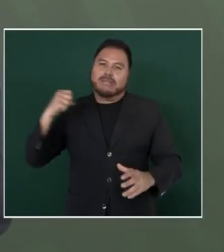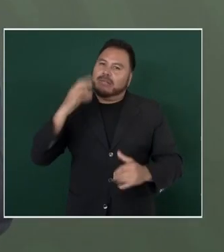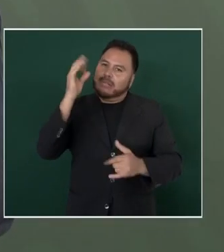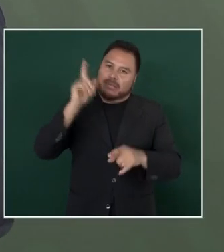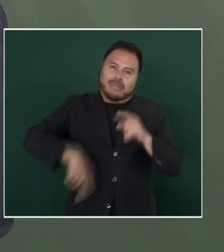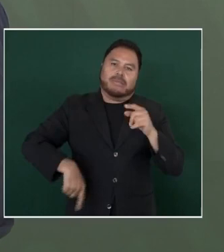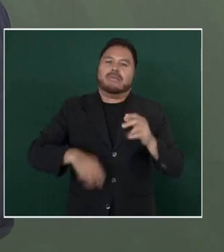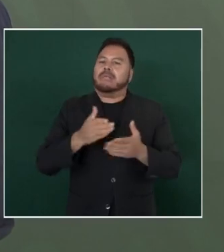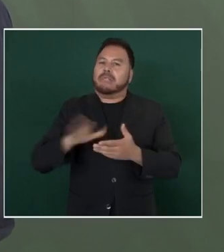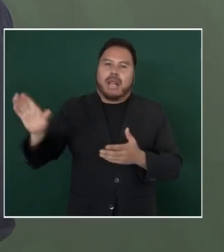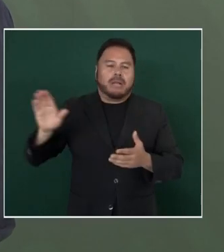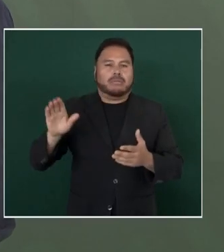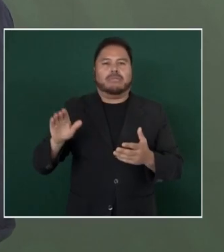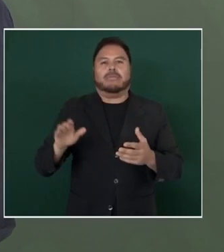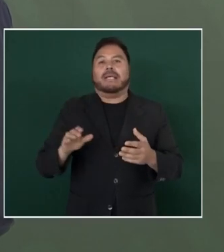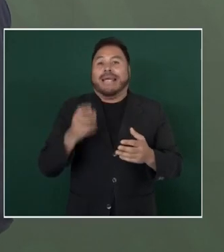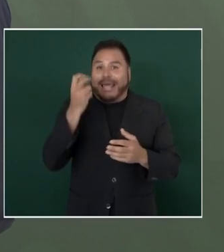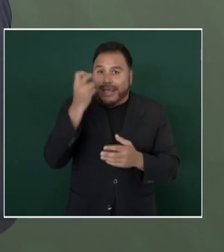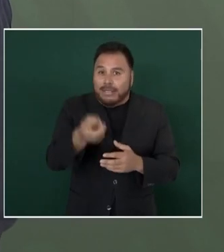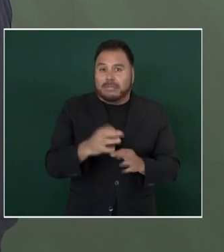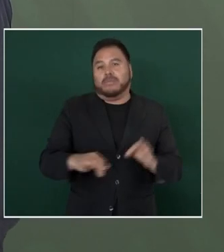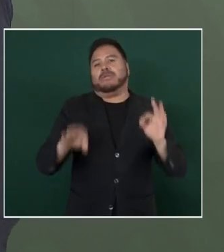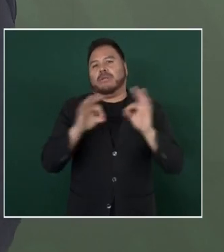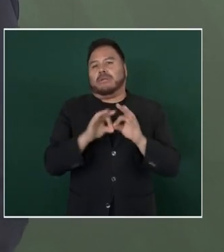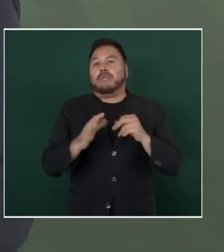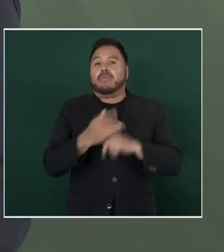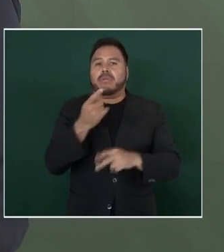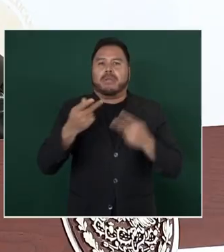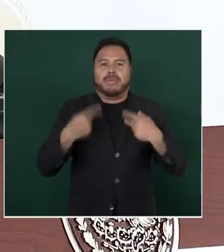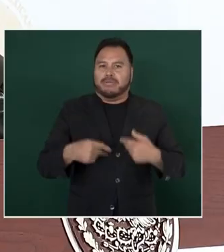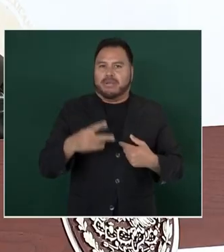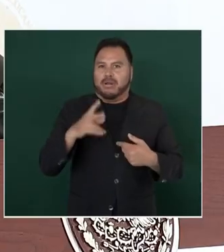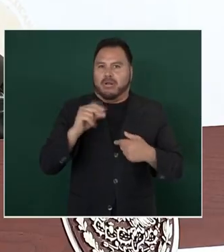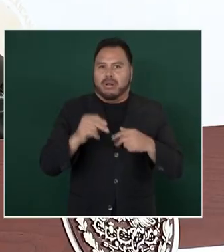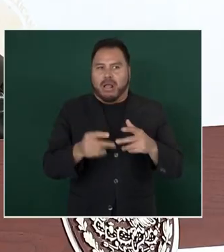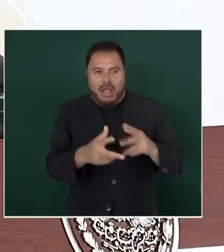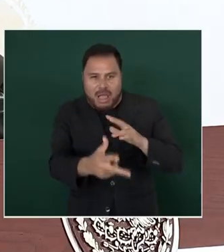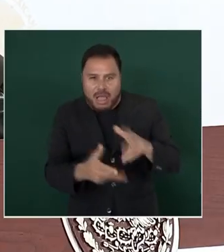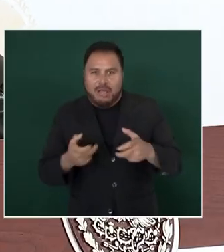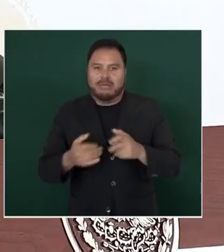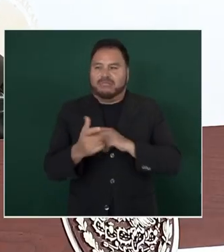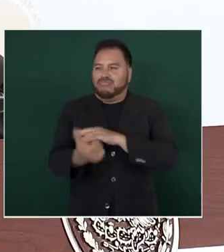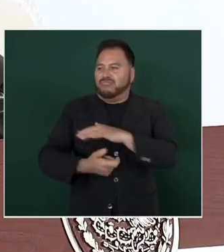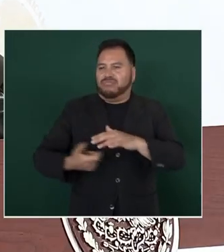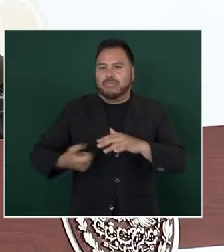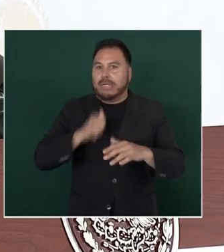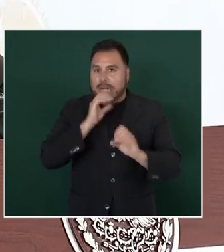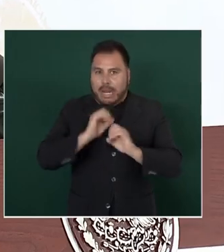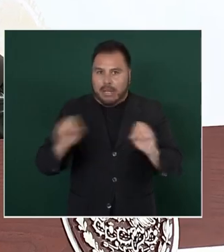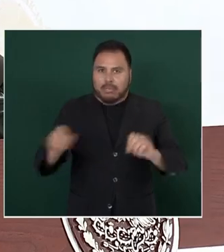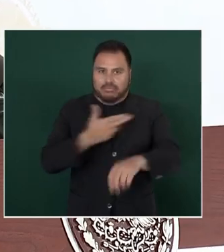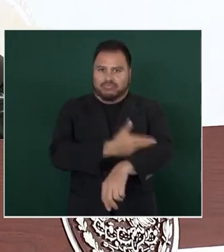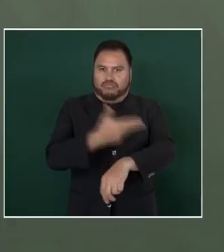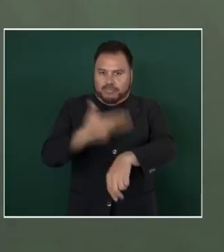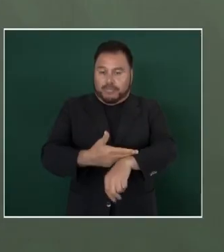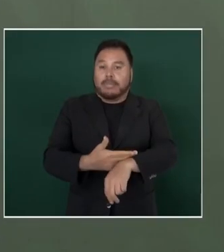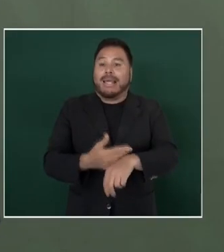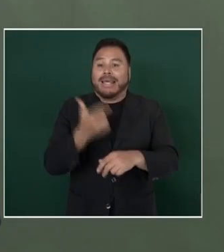ayuda mucho, porque cuando no hay corrupción, el dinero del presupuesto, que es dinero del